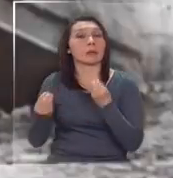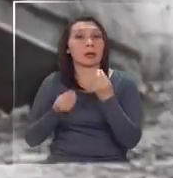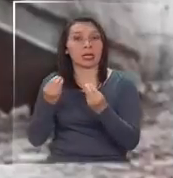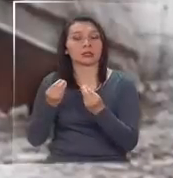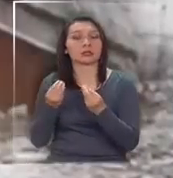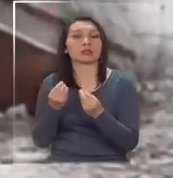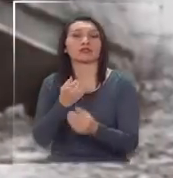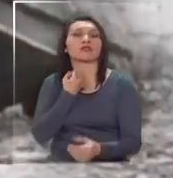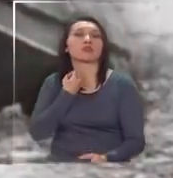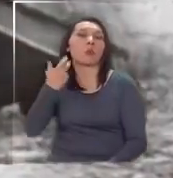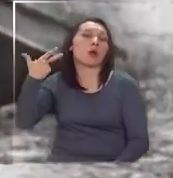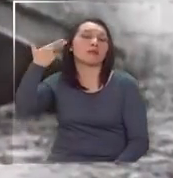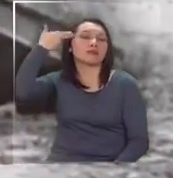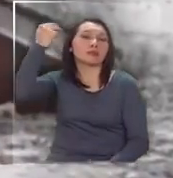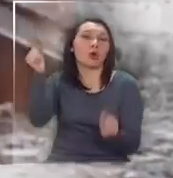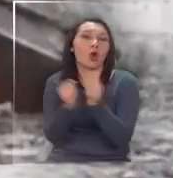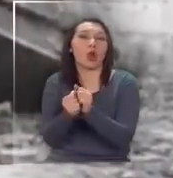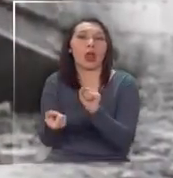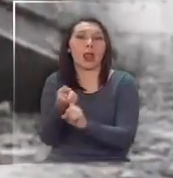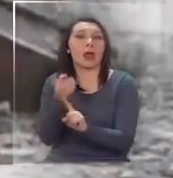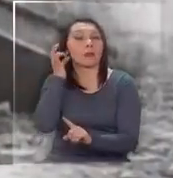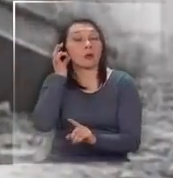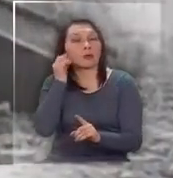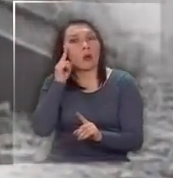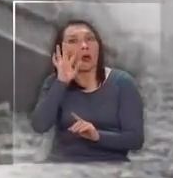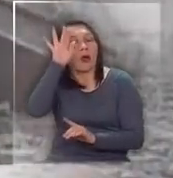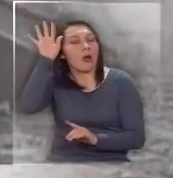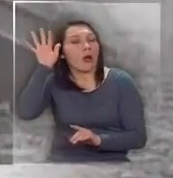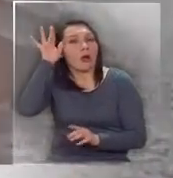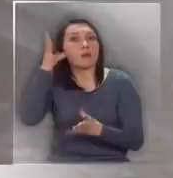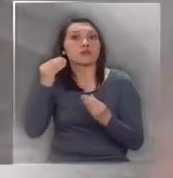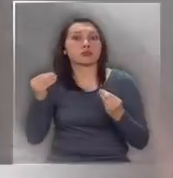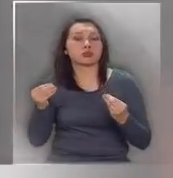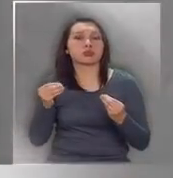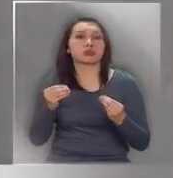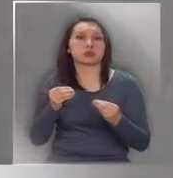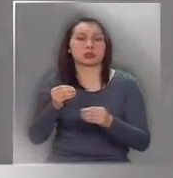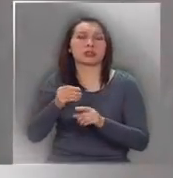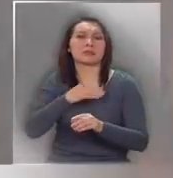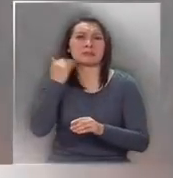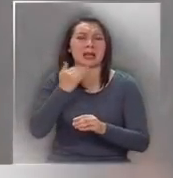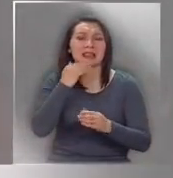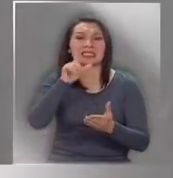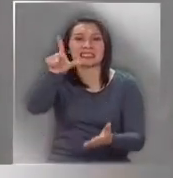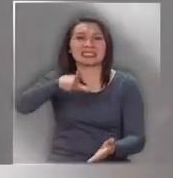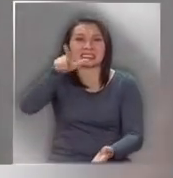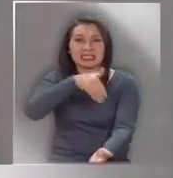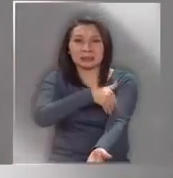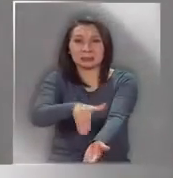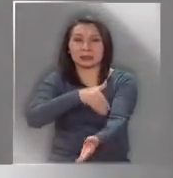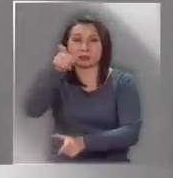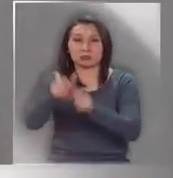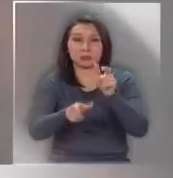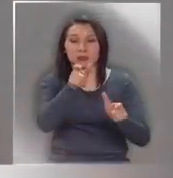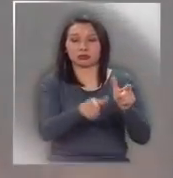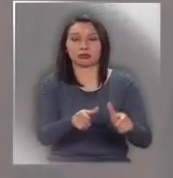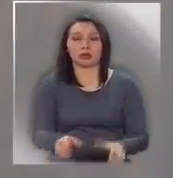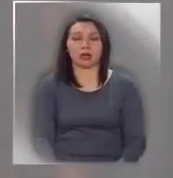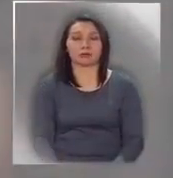se suicidó junto a su esposa, poniendo fin a un régimen que exterminó a 17 millones de personas.